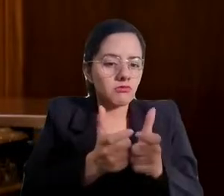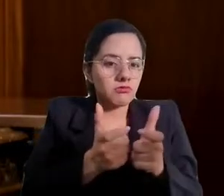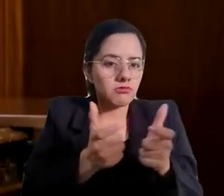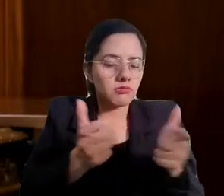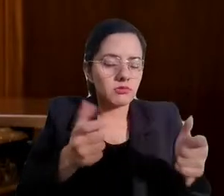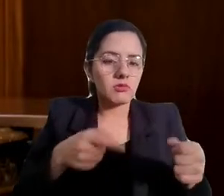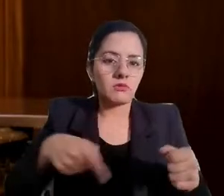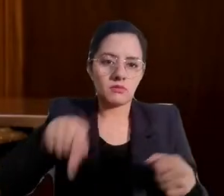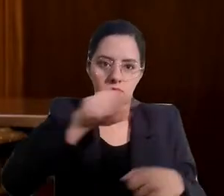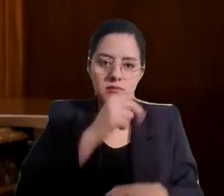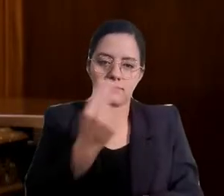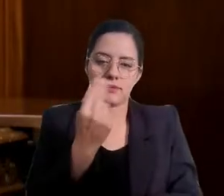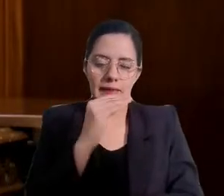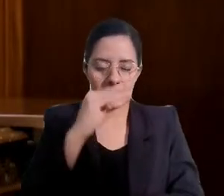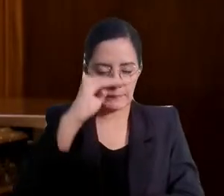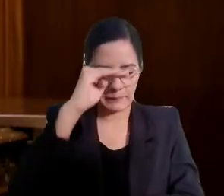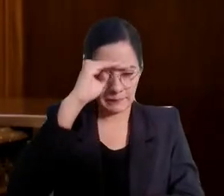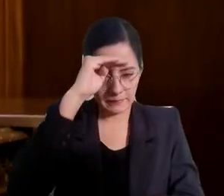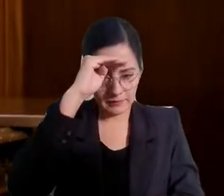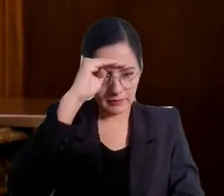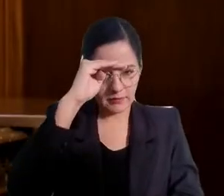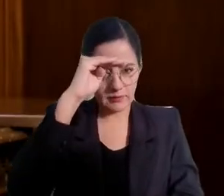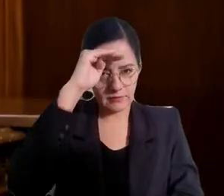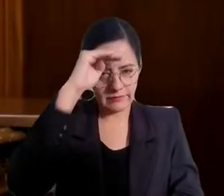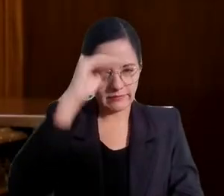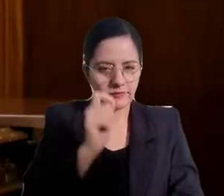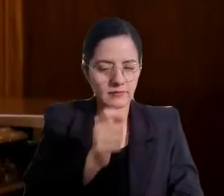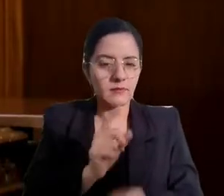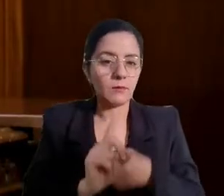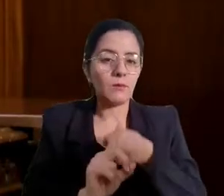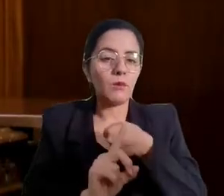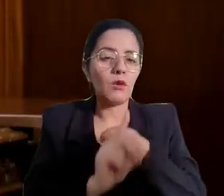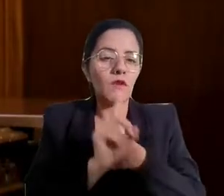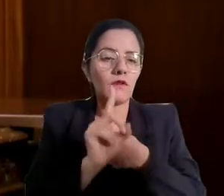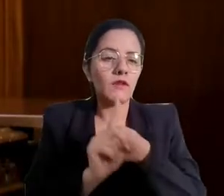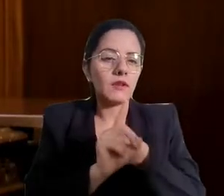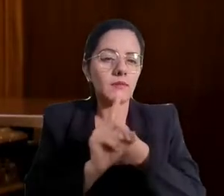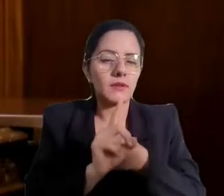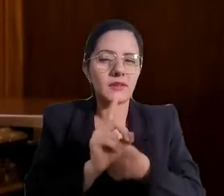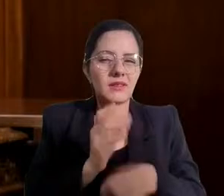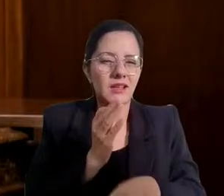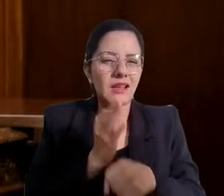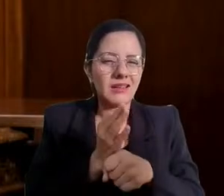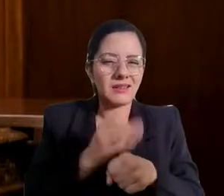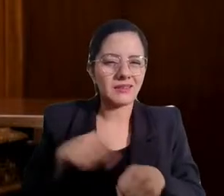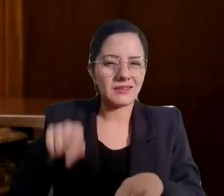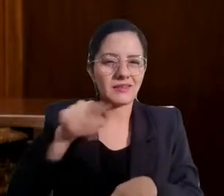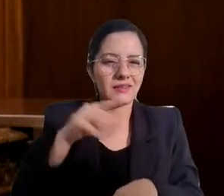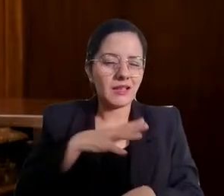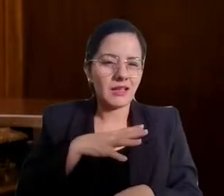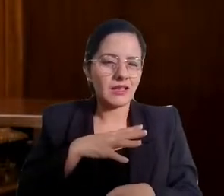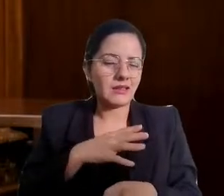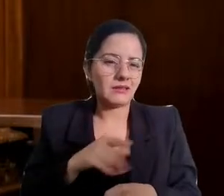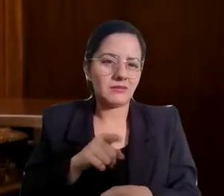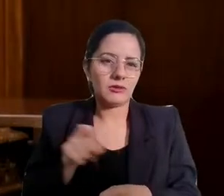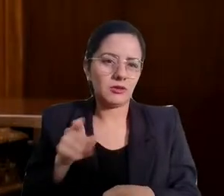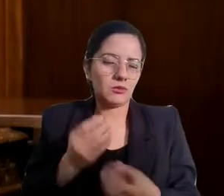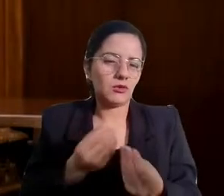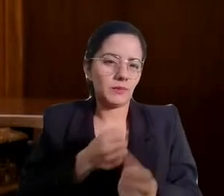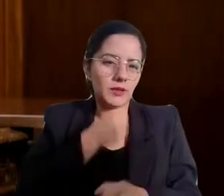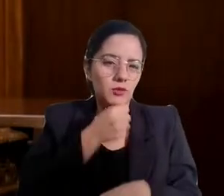necesario reflexionar sobre los problemas que se están suscitando dentro de este sector.